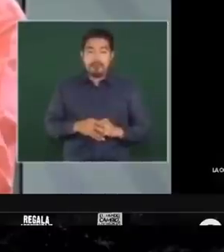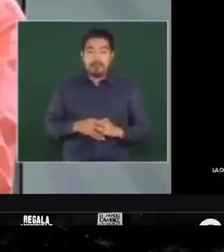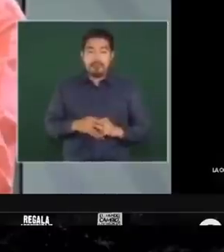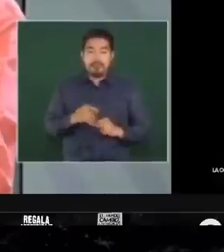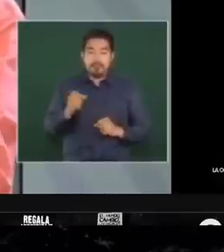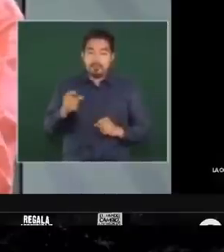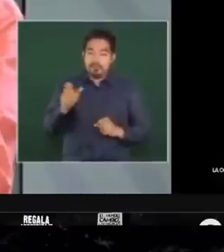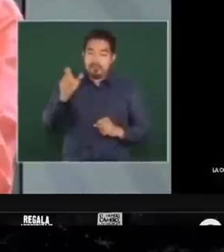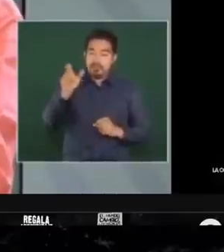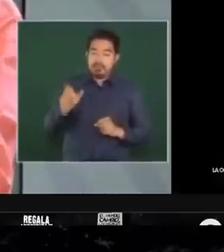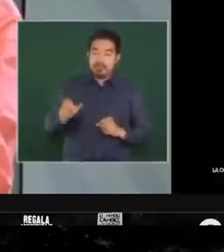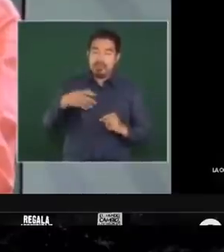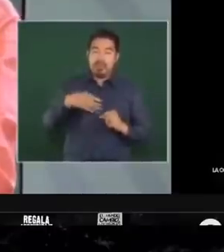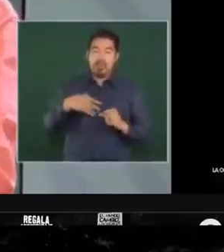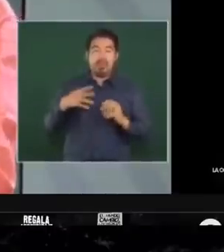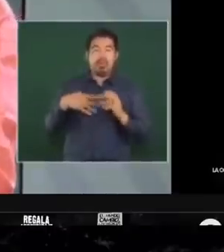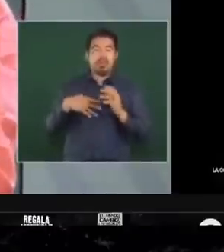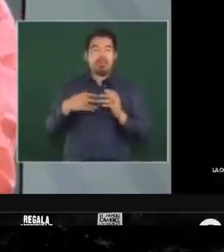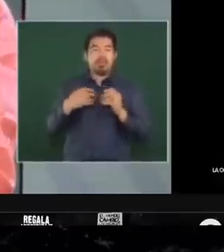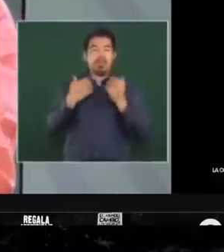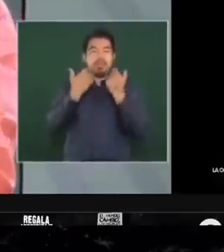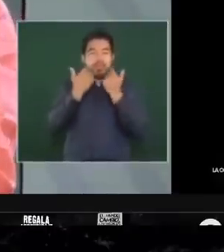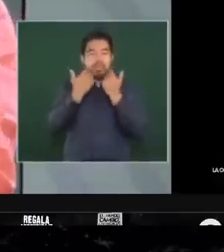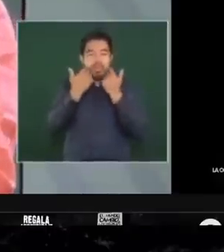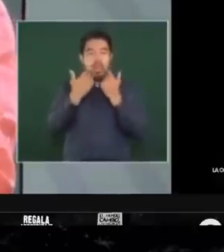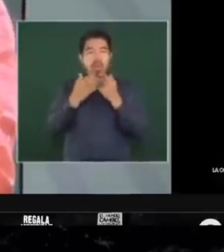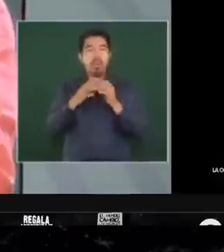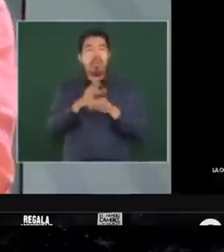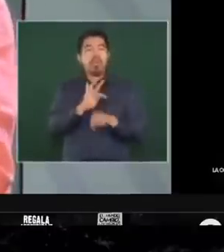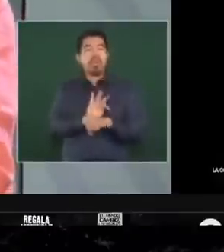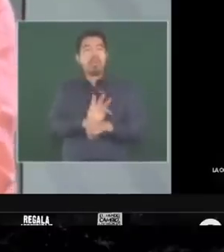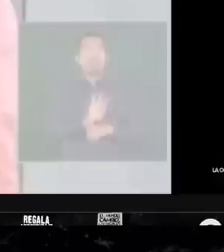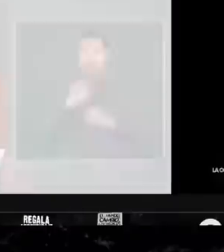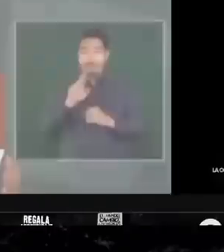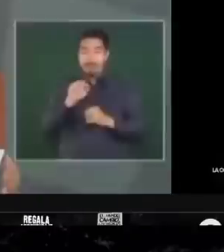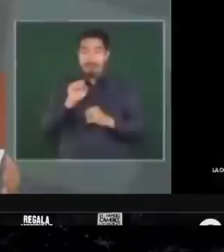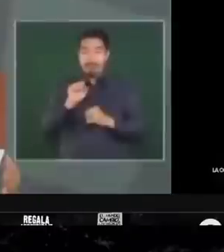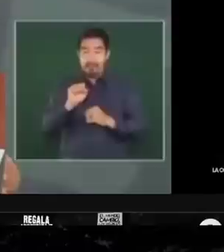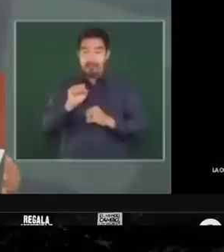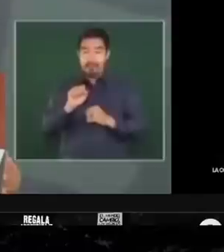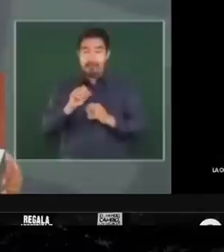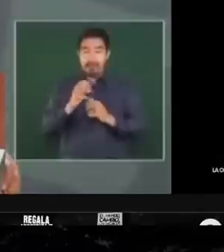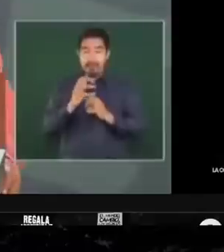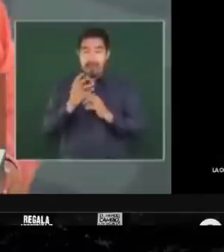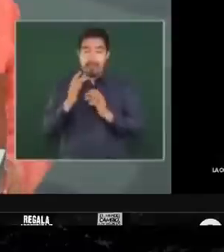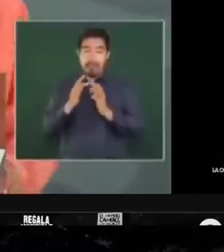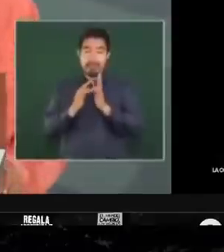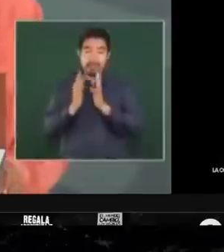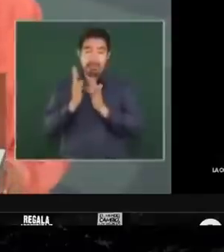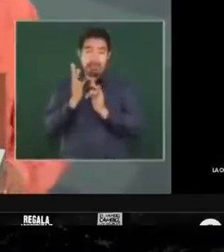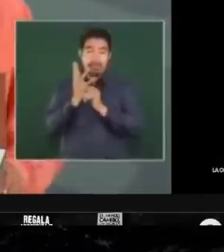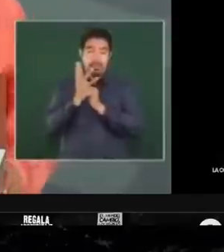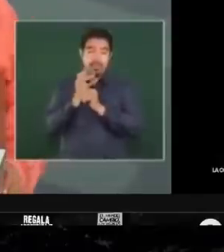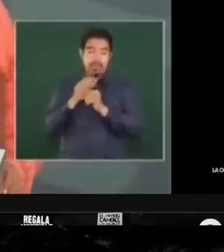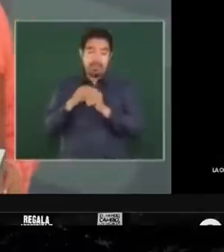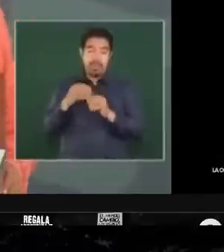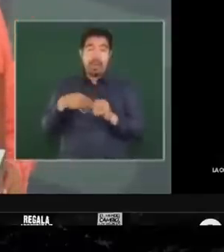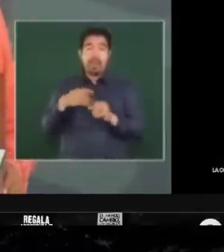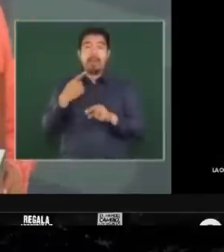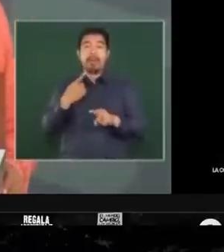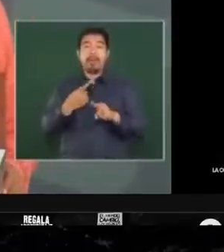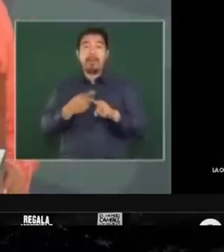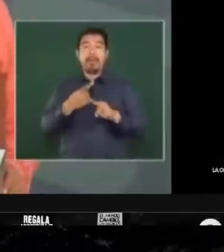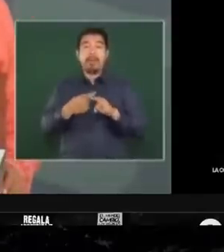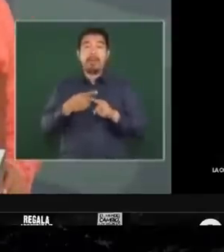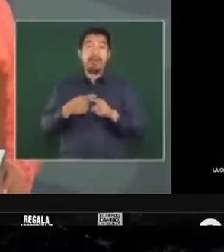intelectuales orgánicos, alcahuetes del régimen conservador. El que esté libre de pecado, que tire la primera piedra.